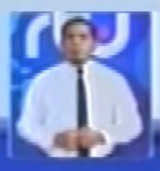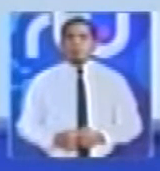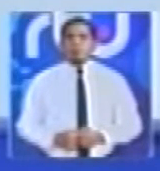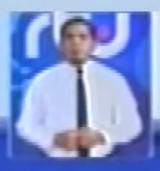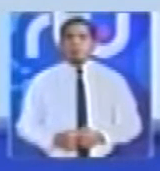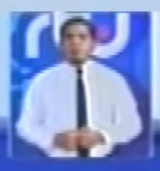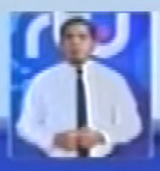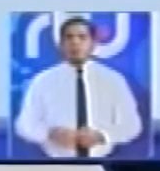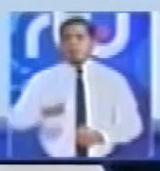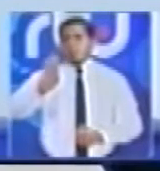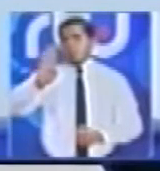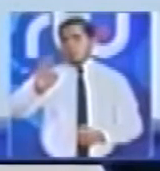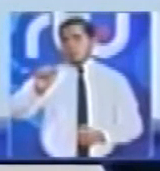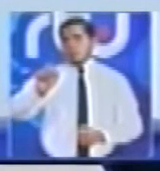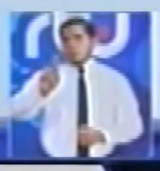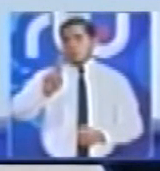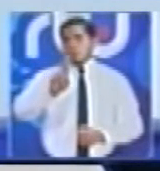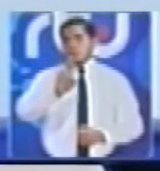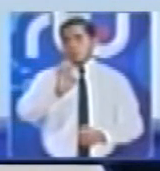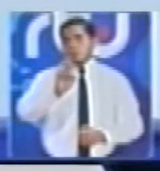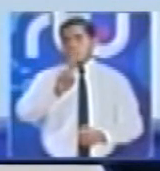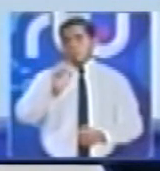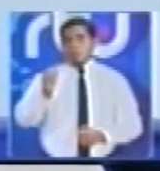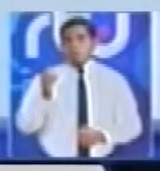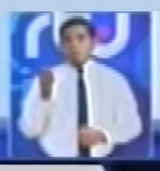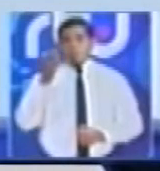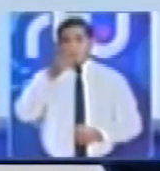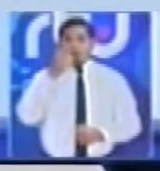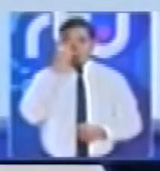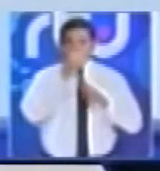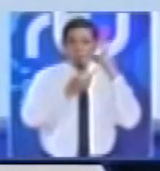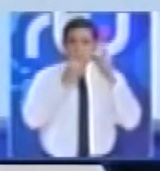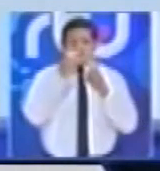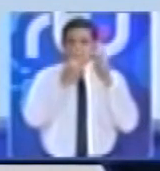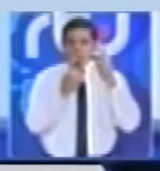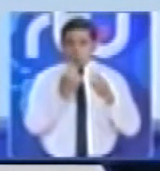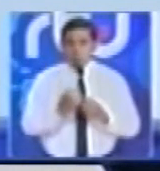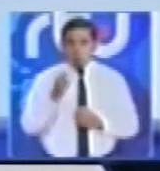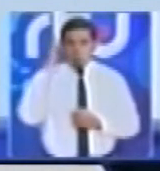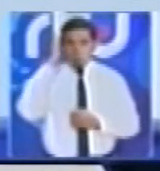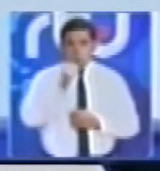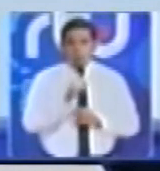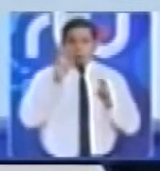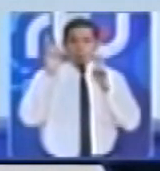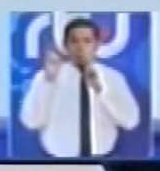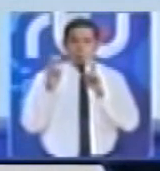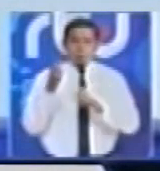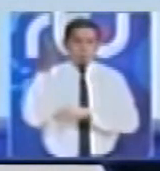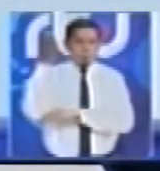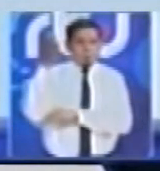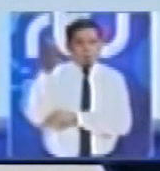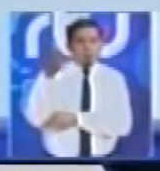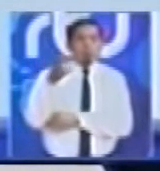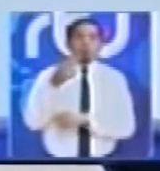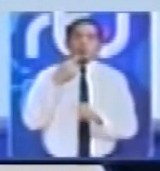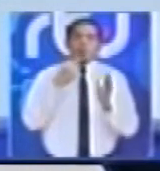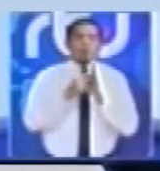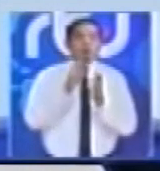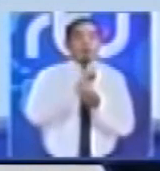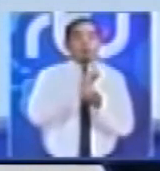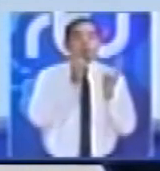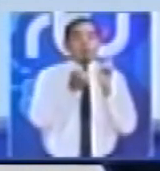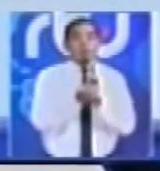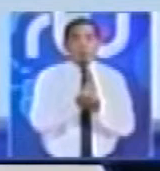Augusto Barrera, en su visita a la ciudad de Cuenca, se refirió a diversos temas de interés nacional, como las reformas a la LOES y el examen